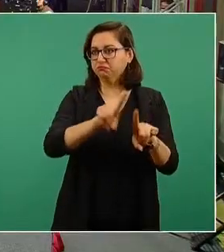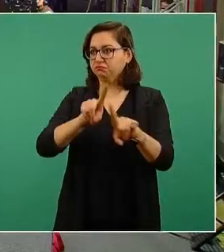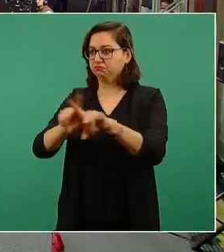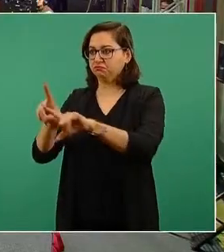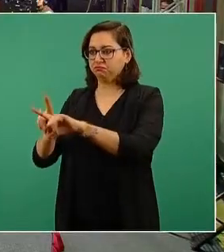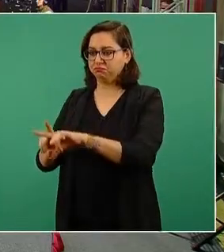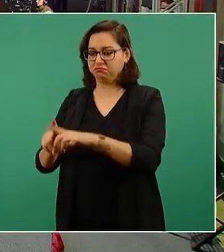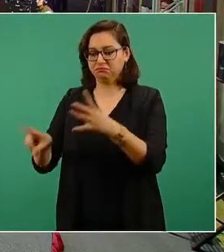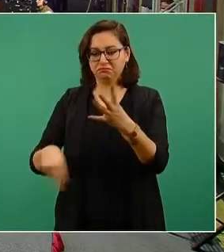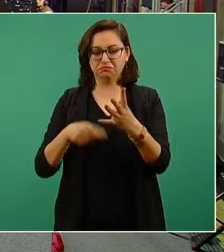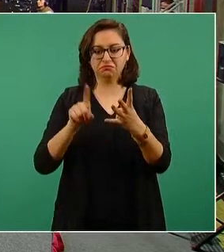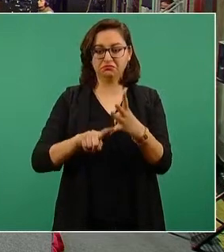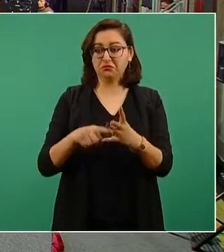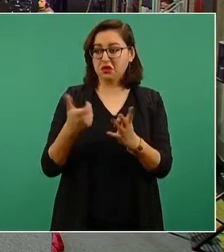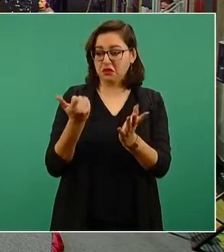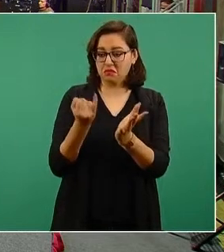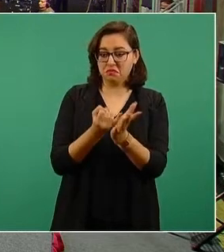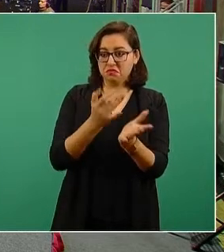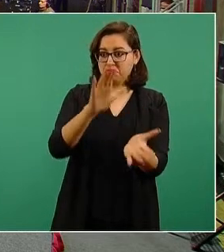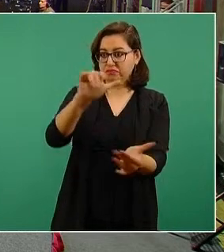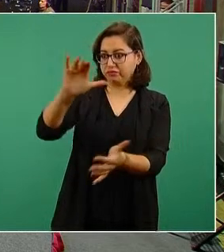del presupuesto